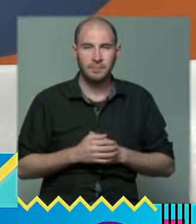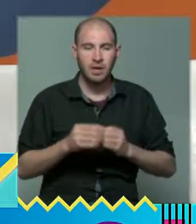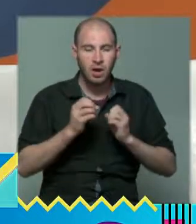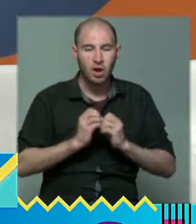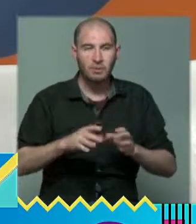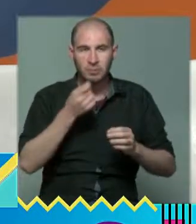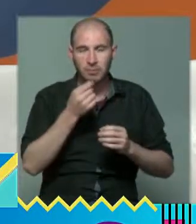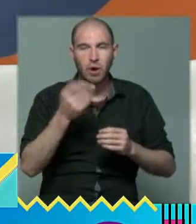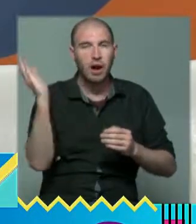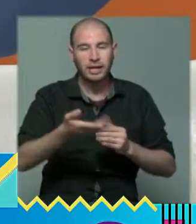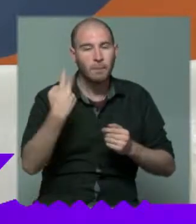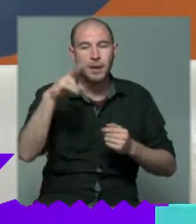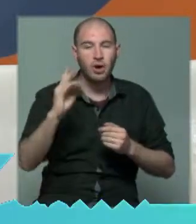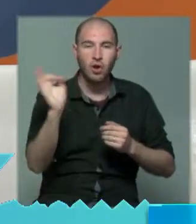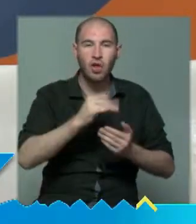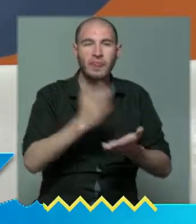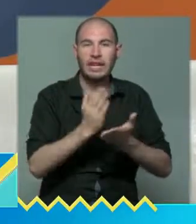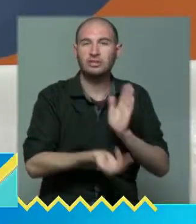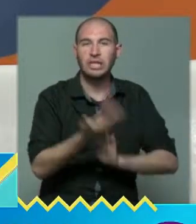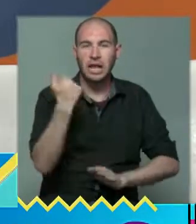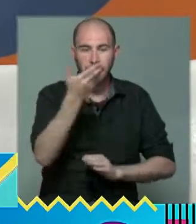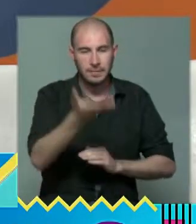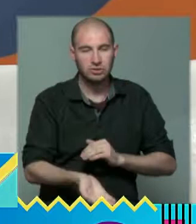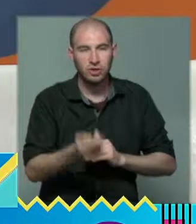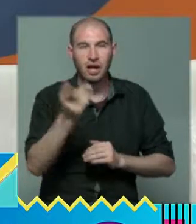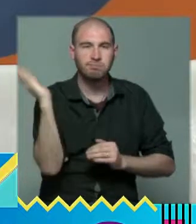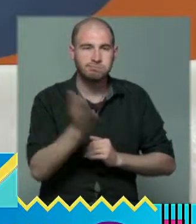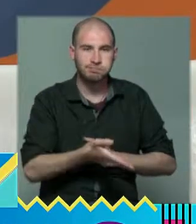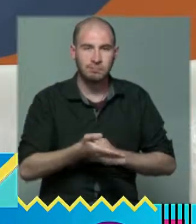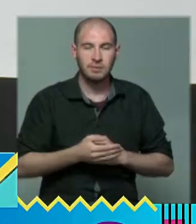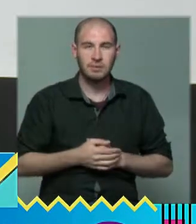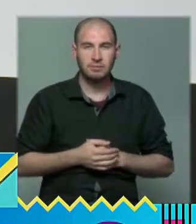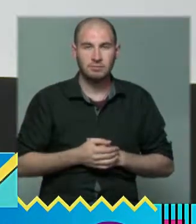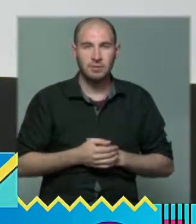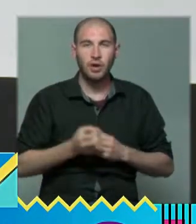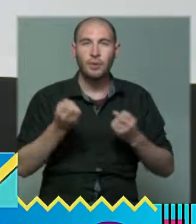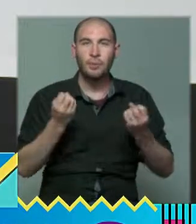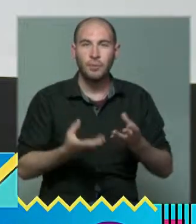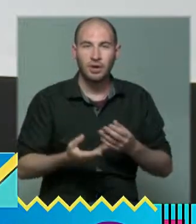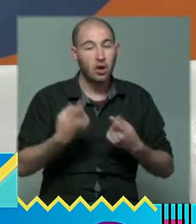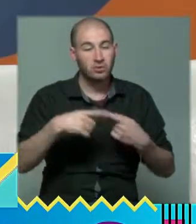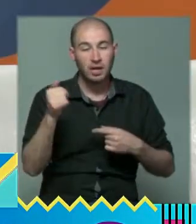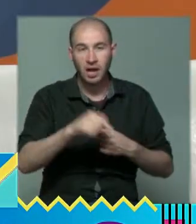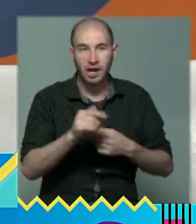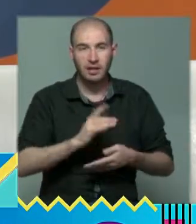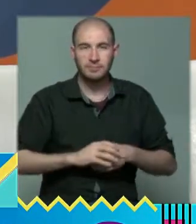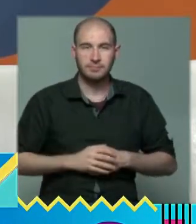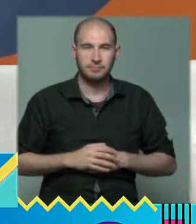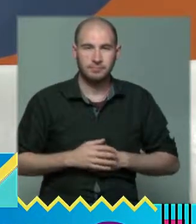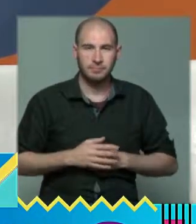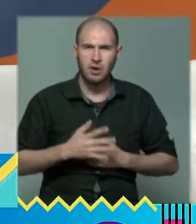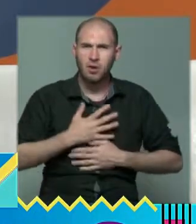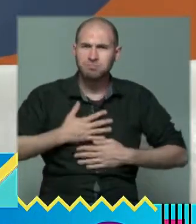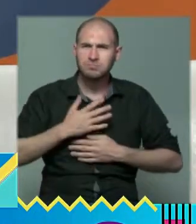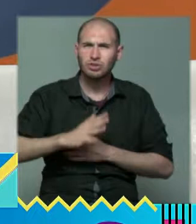hay que agravar la pena o hay que quitarle derechos a la persona condenada a raíz de algún hecho que genere una